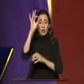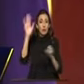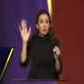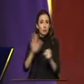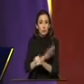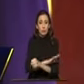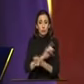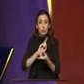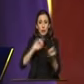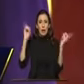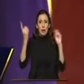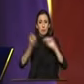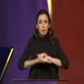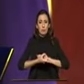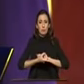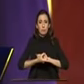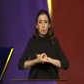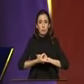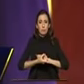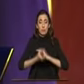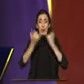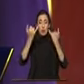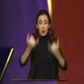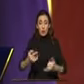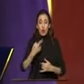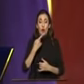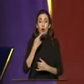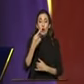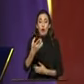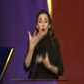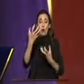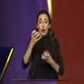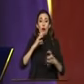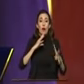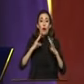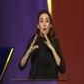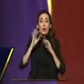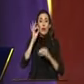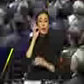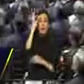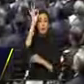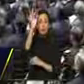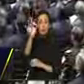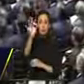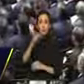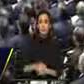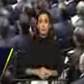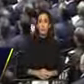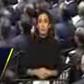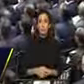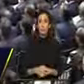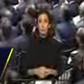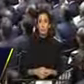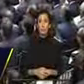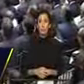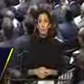completamente la vuelta a la página. Por eso digo que vengo a hablar de futuro.